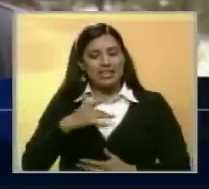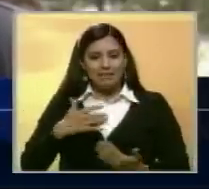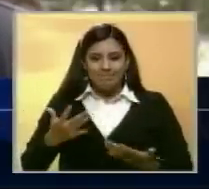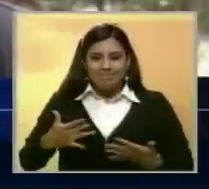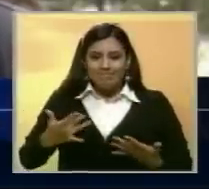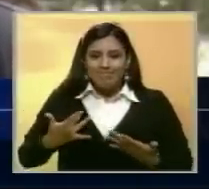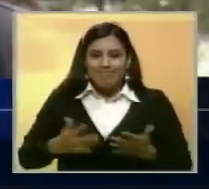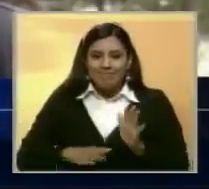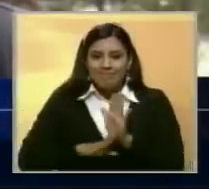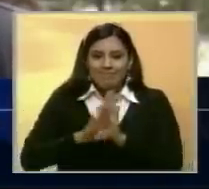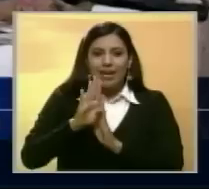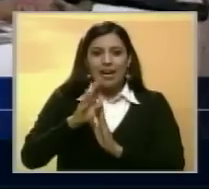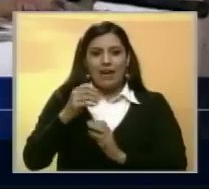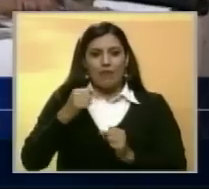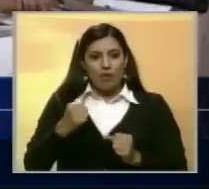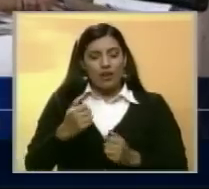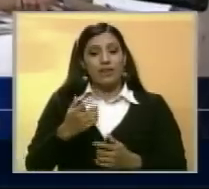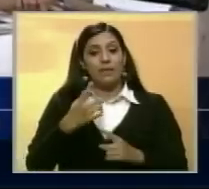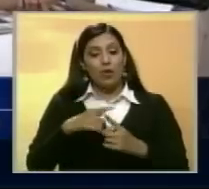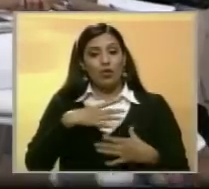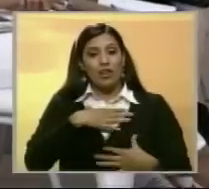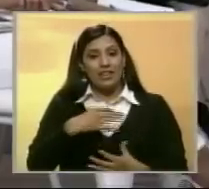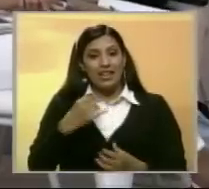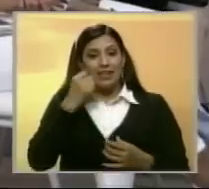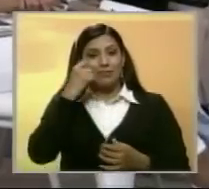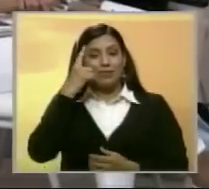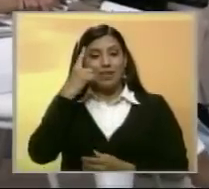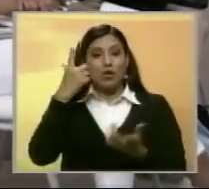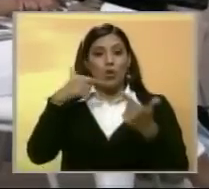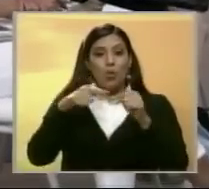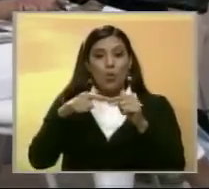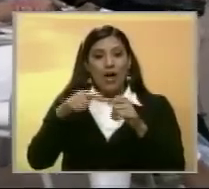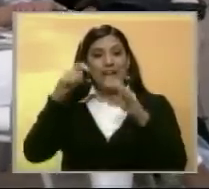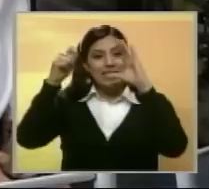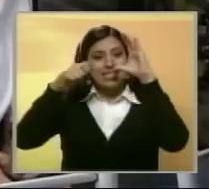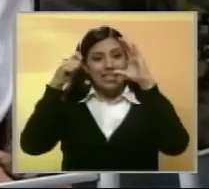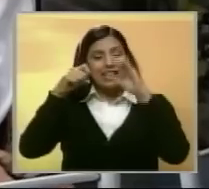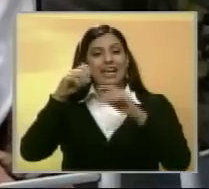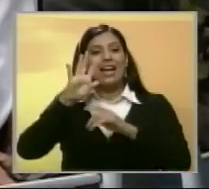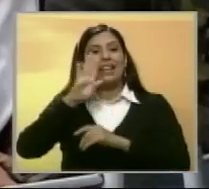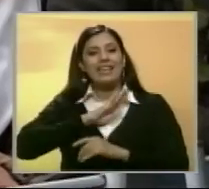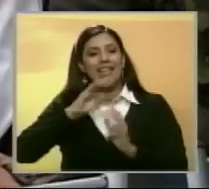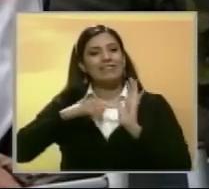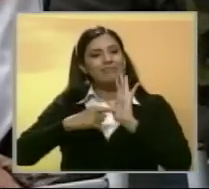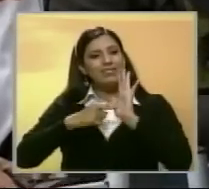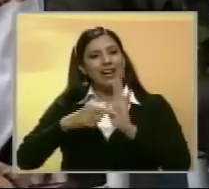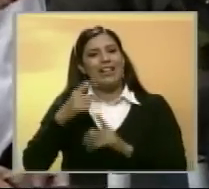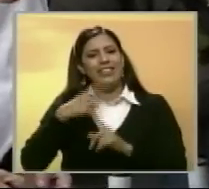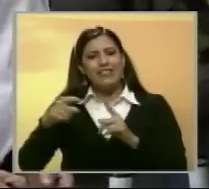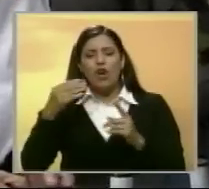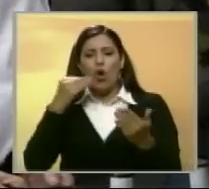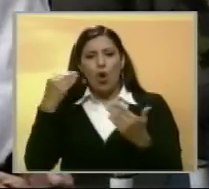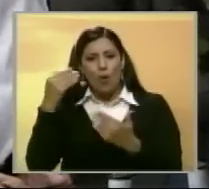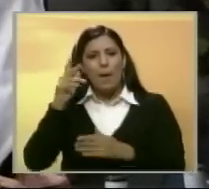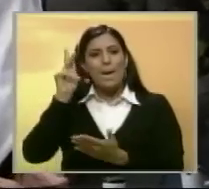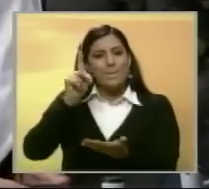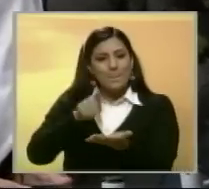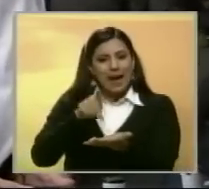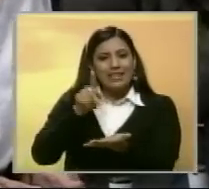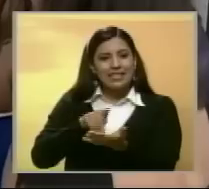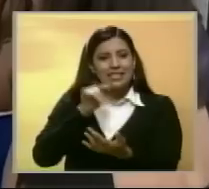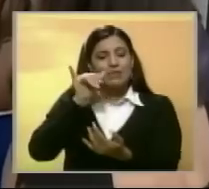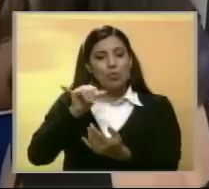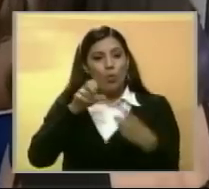impulso y un crecimiento bárbaro. El interés que despierta el séptimo arte se refleja en la cantidad de jóvenes que participan